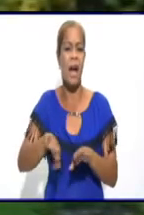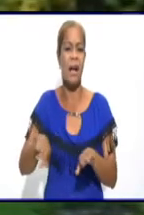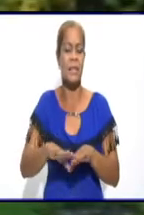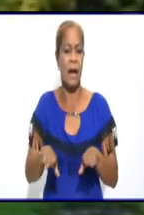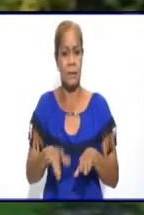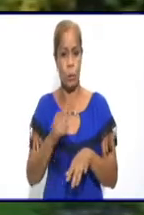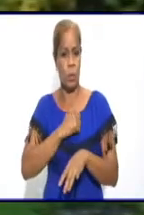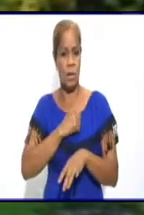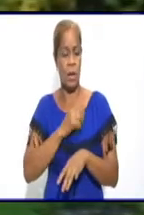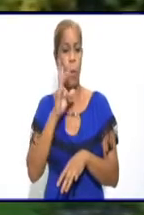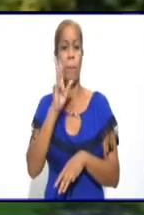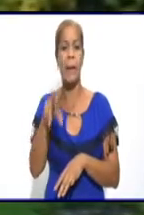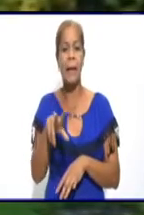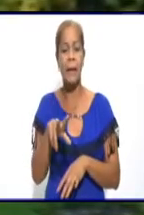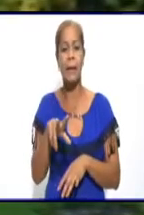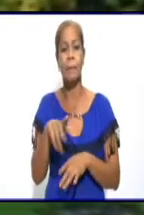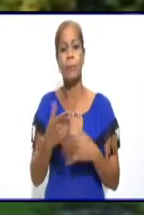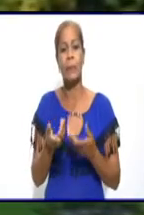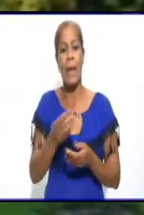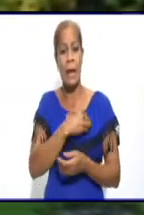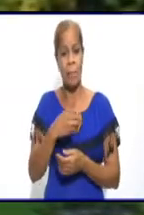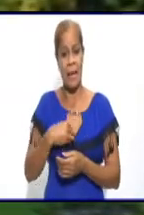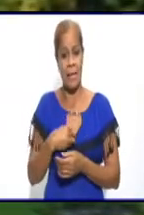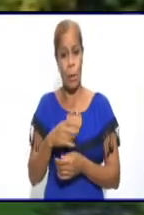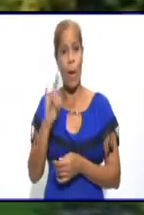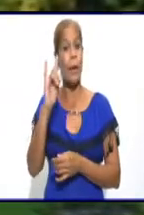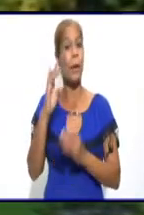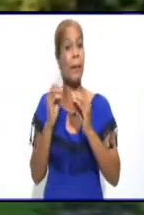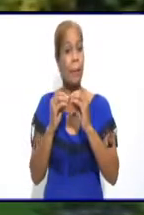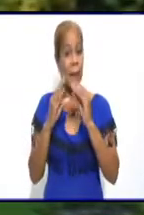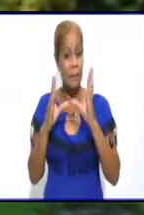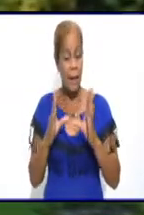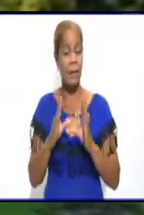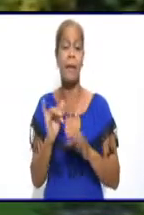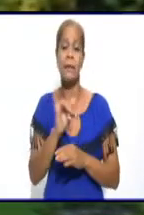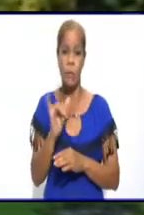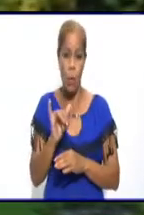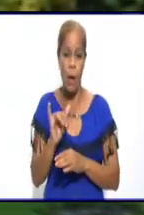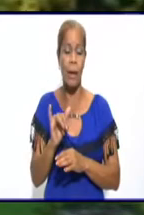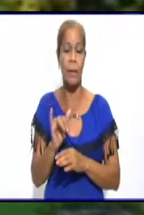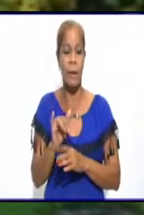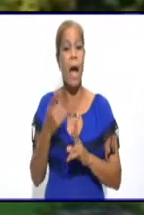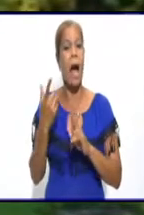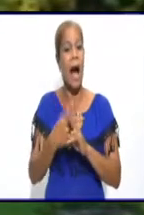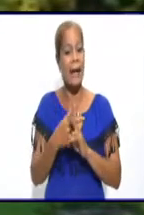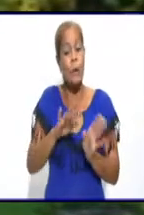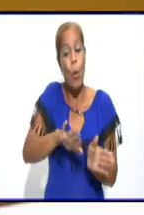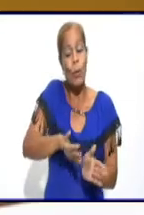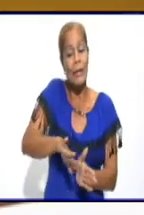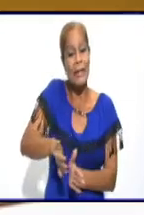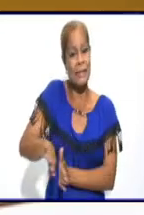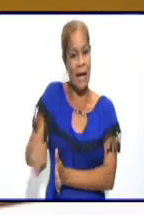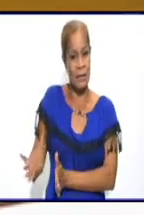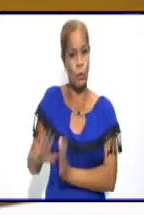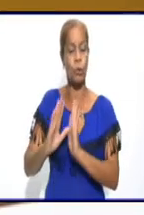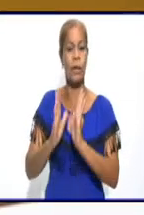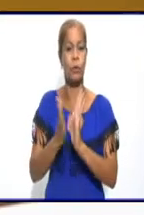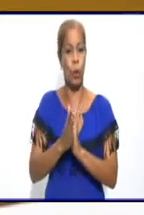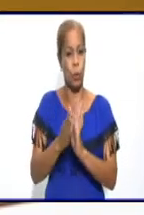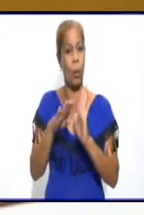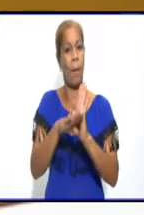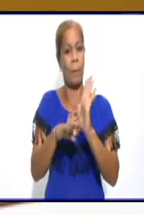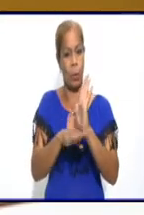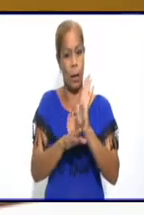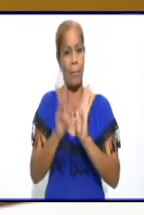que me van a hablar es de covite y de muertes y de enfermedades también rechazo autores y es normal en persona puede puede pasar sí es